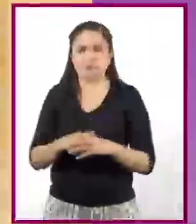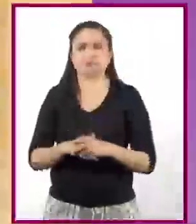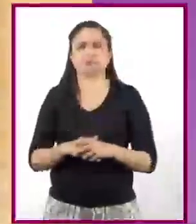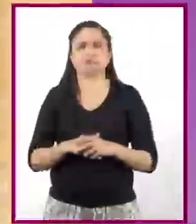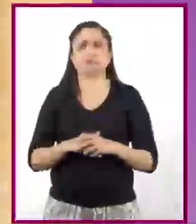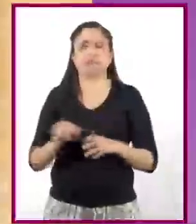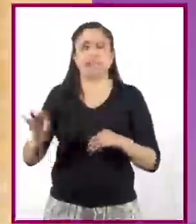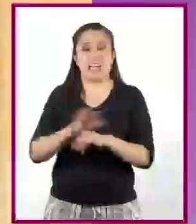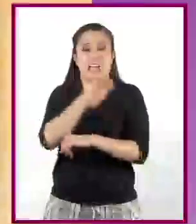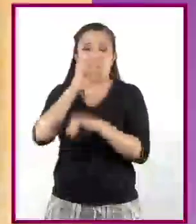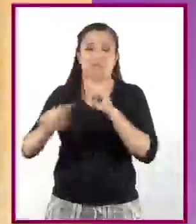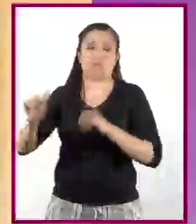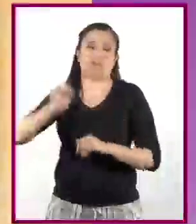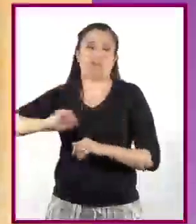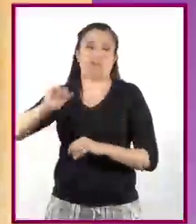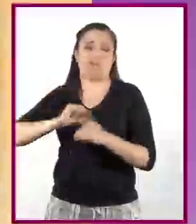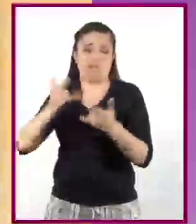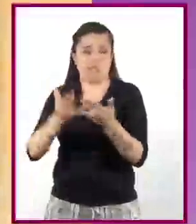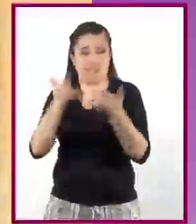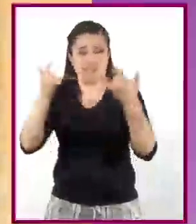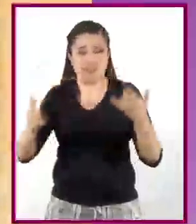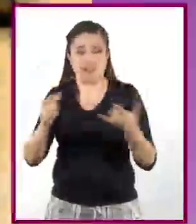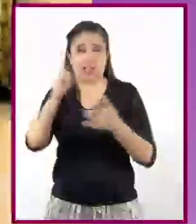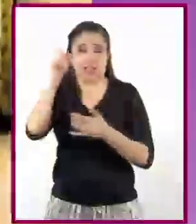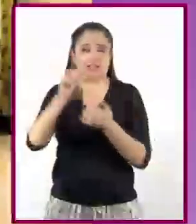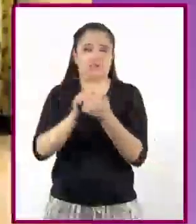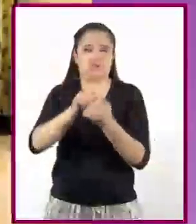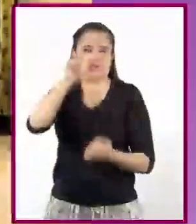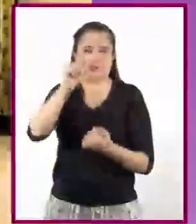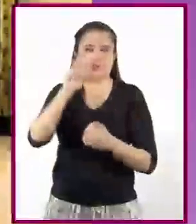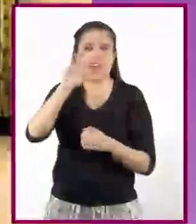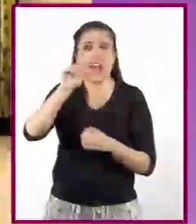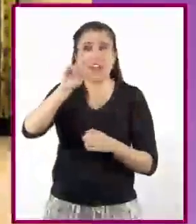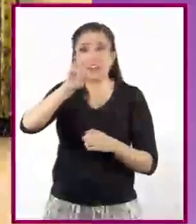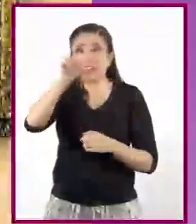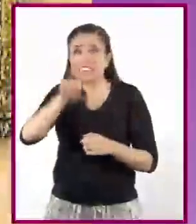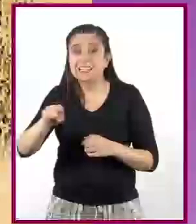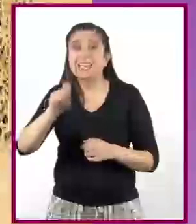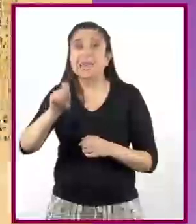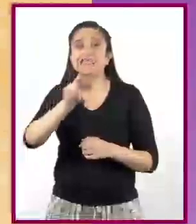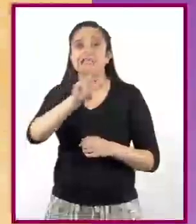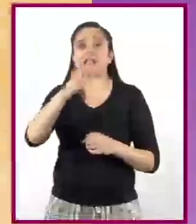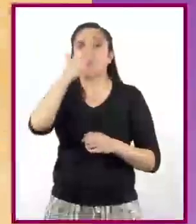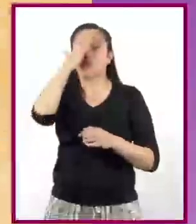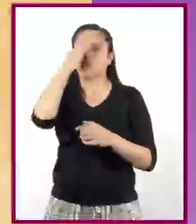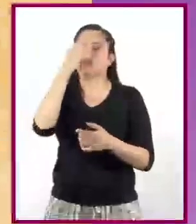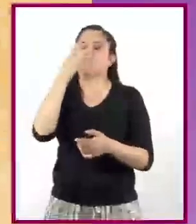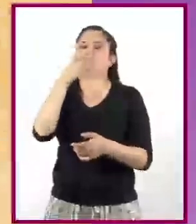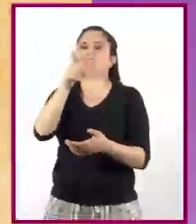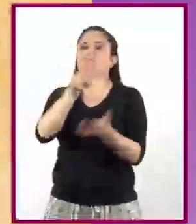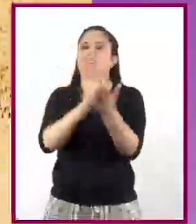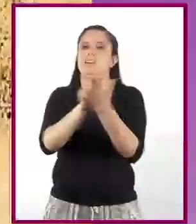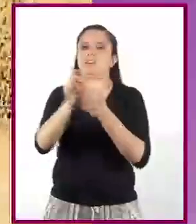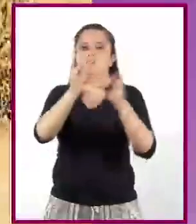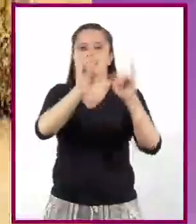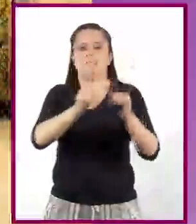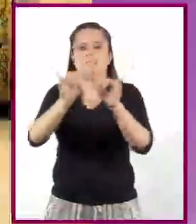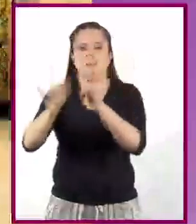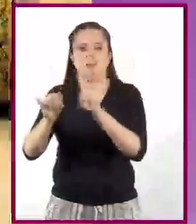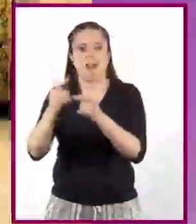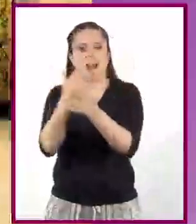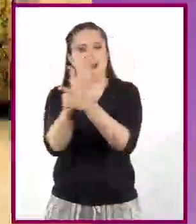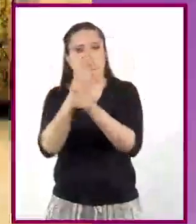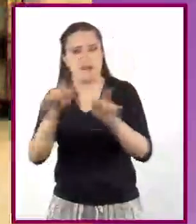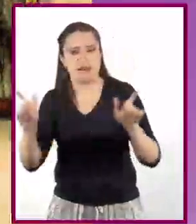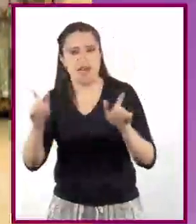Al final de la época colonial, la Constitución de Cádiz es la primera que reconoce los derechos individuales, a la libertad, a la propiedad